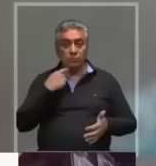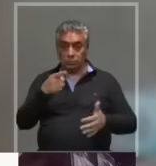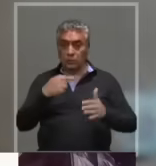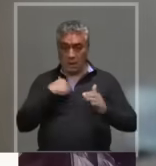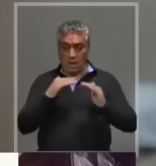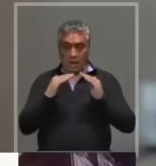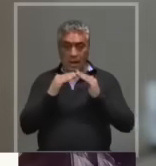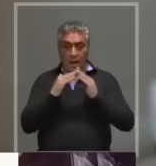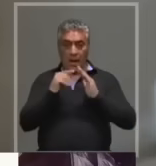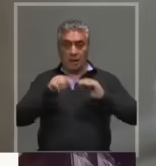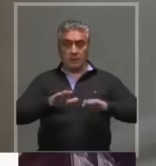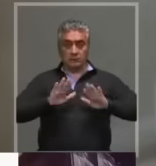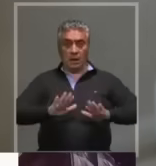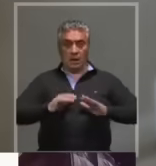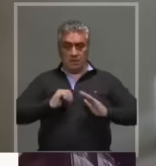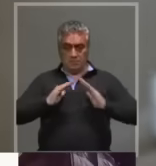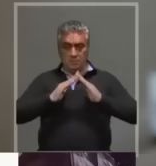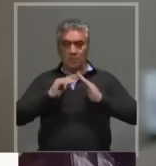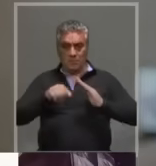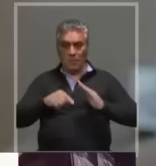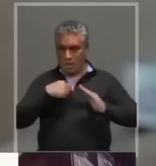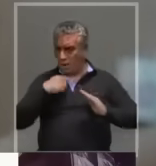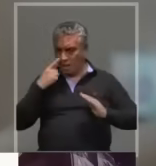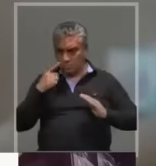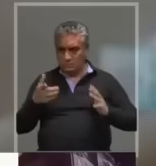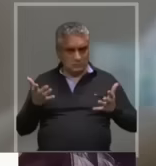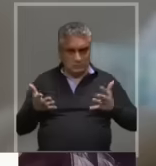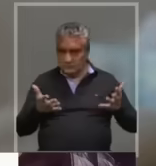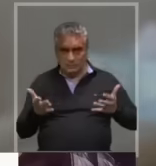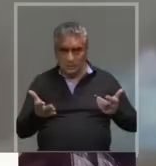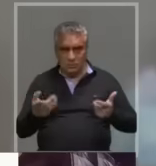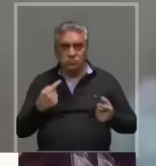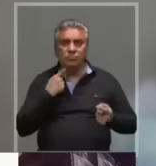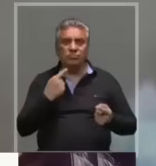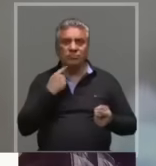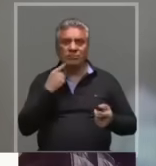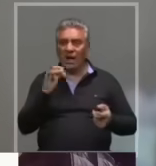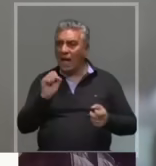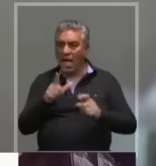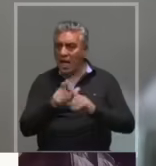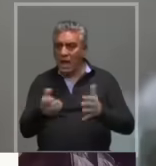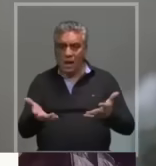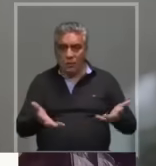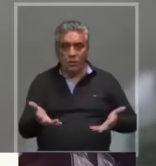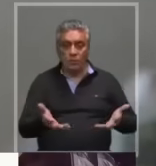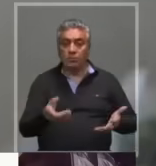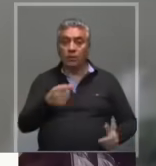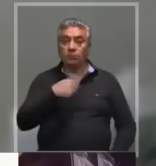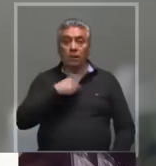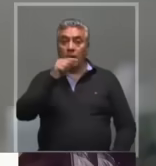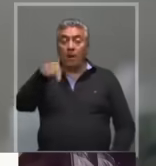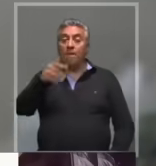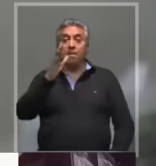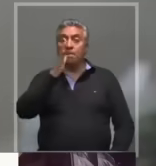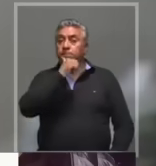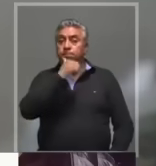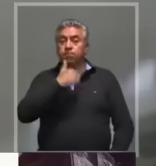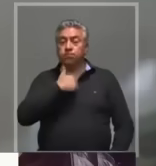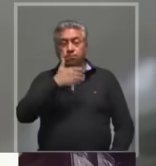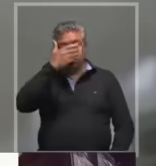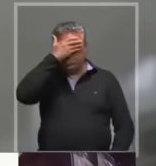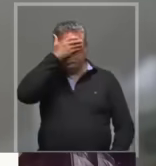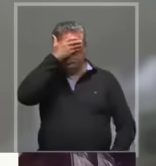casa, te das cuenta al momento que está pasando algo. Pero esta situación, como no estamos, no nos pudimos dar cuenta